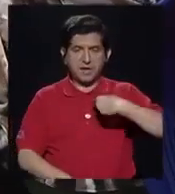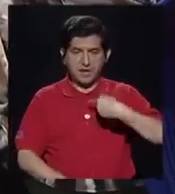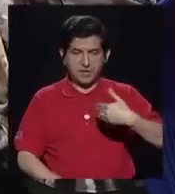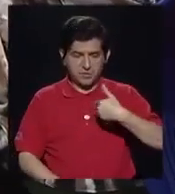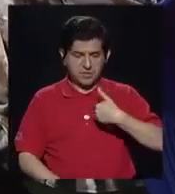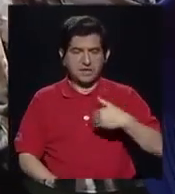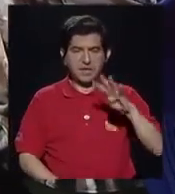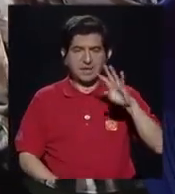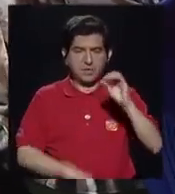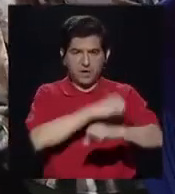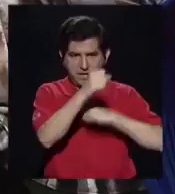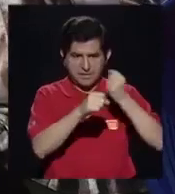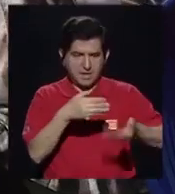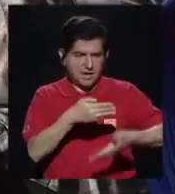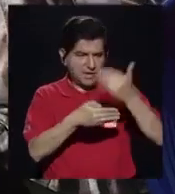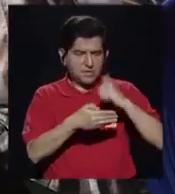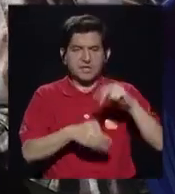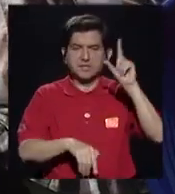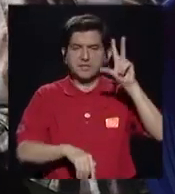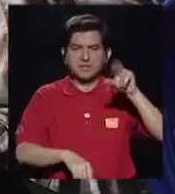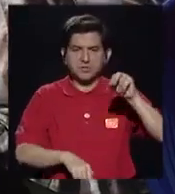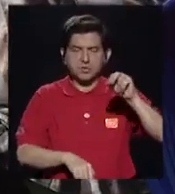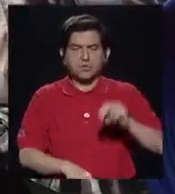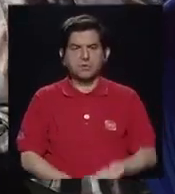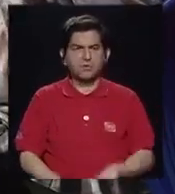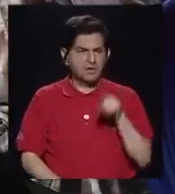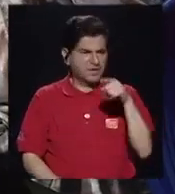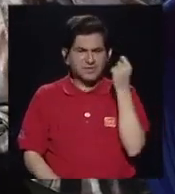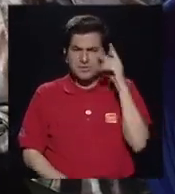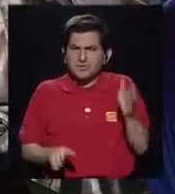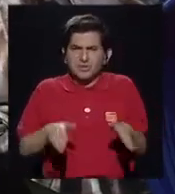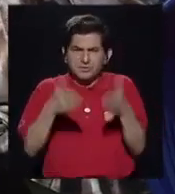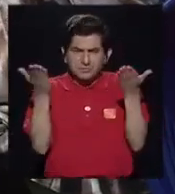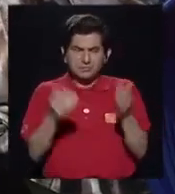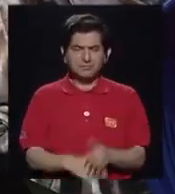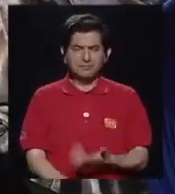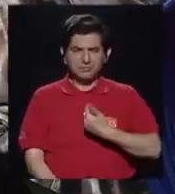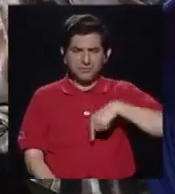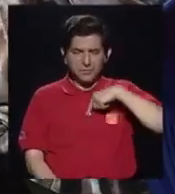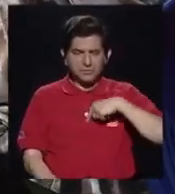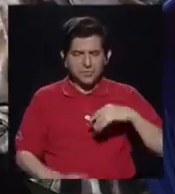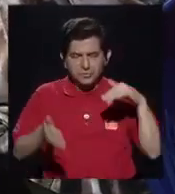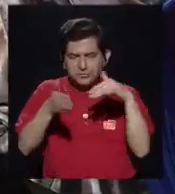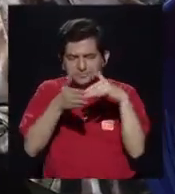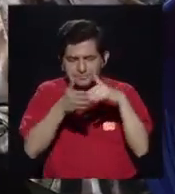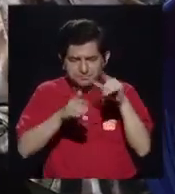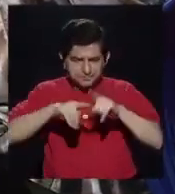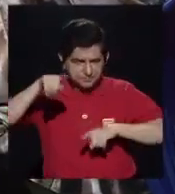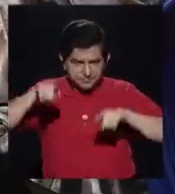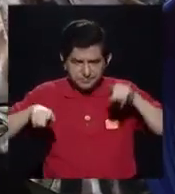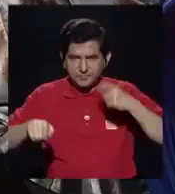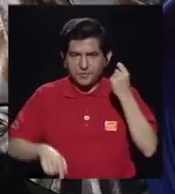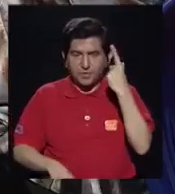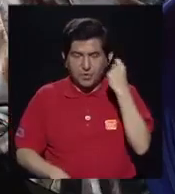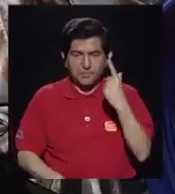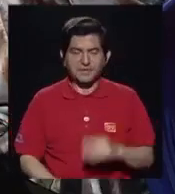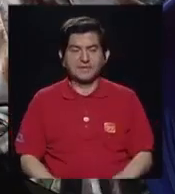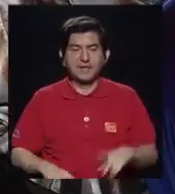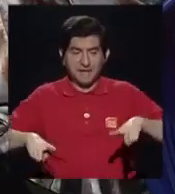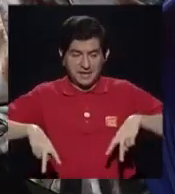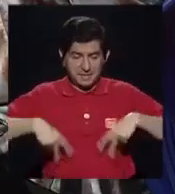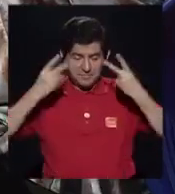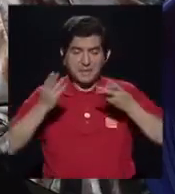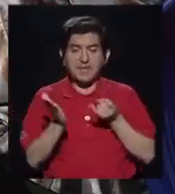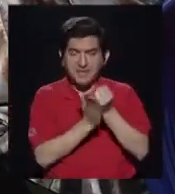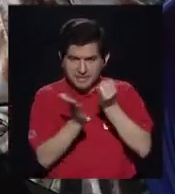entender cómo explicarse esta terrible paradoja Claro porque nosotros además de estudiosas de estadísticas tenemos que entender que nuestra vida